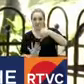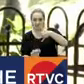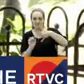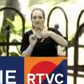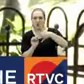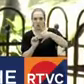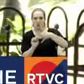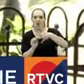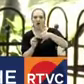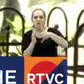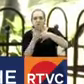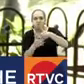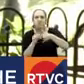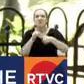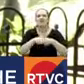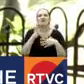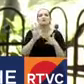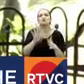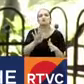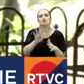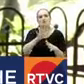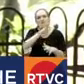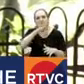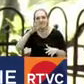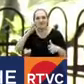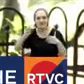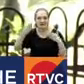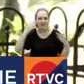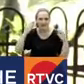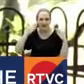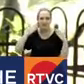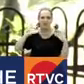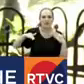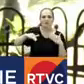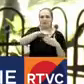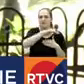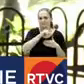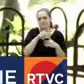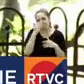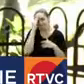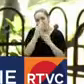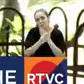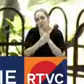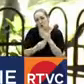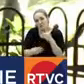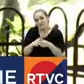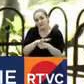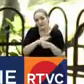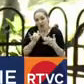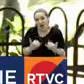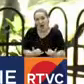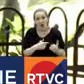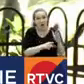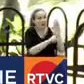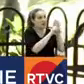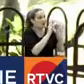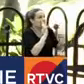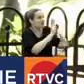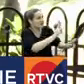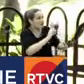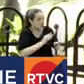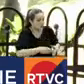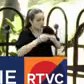que es un poco bastante pobre, ya esto nos va a servir para el sustento, como nos aumenta